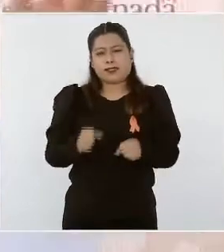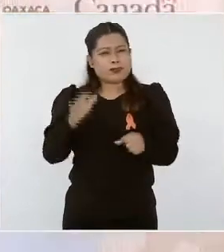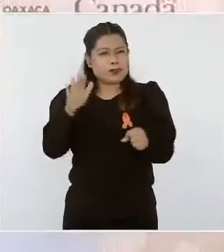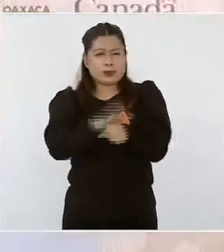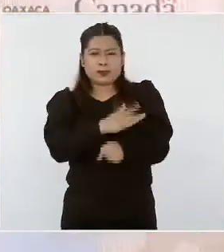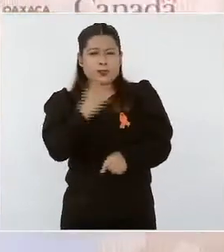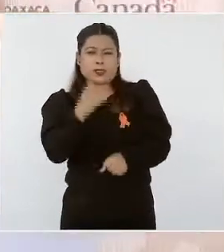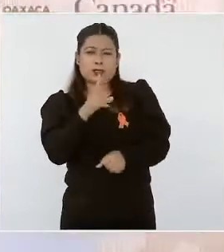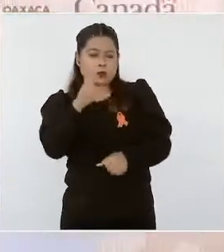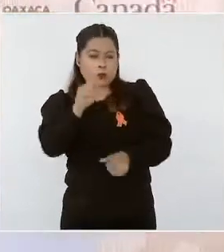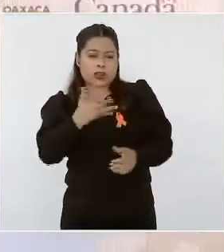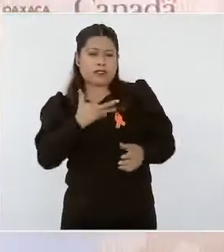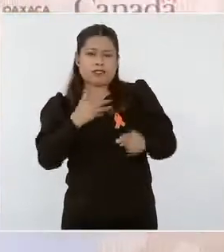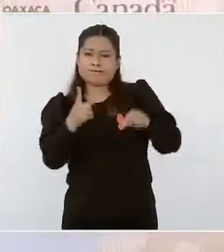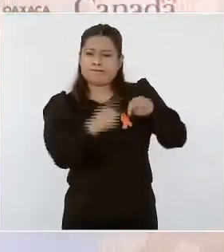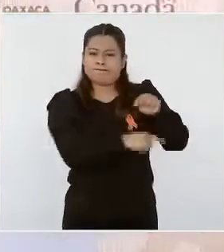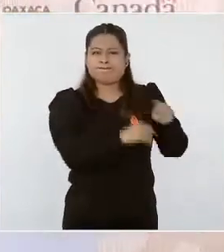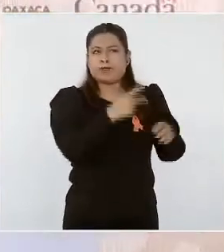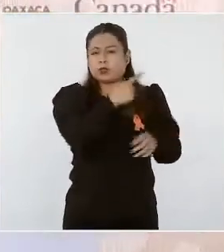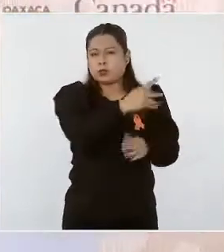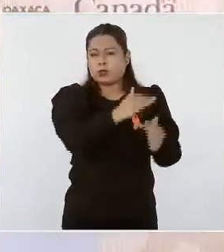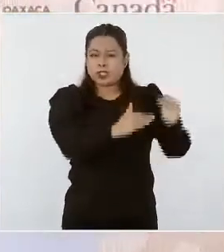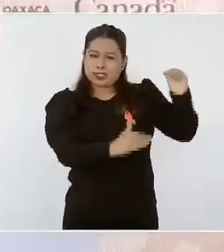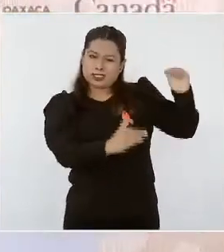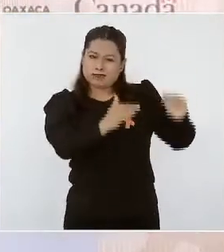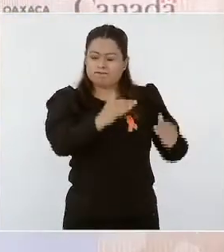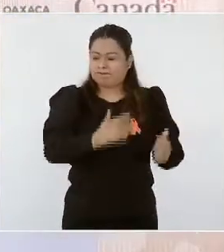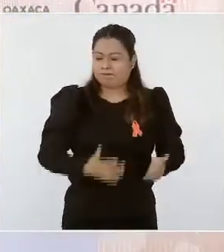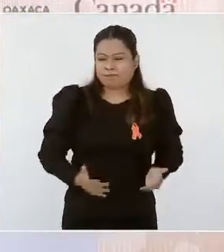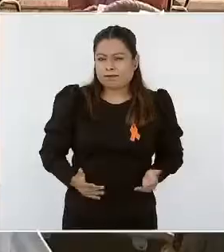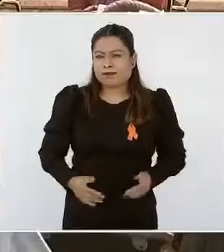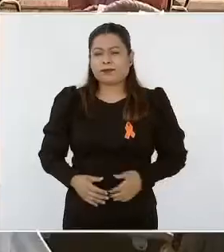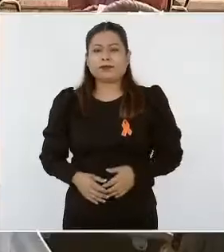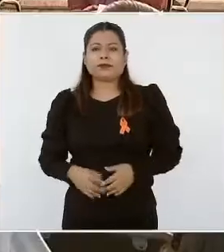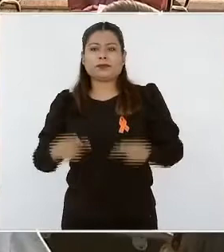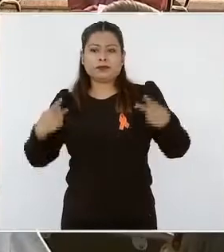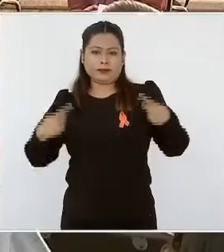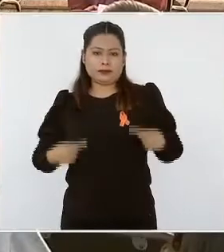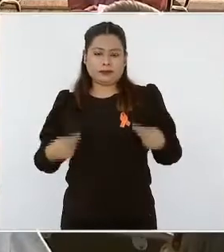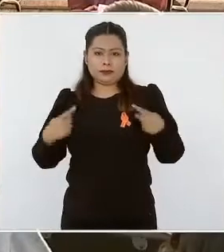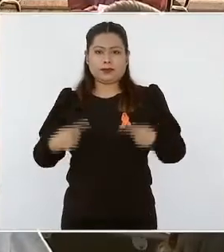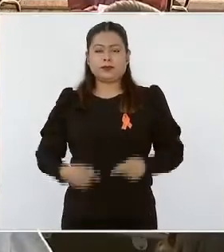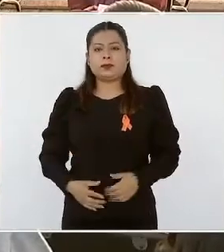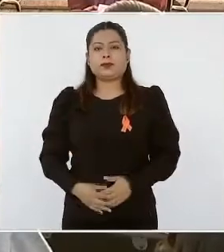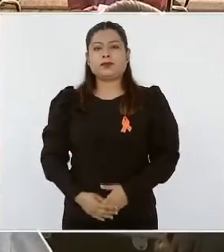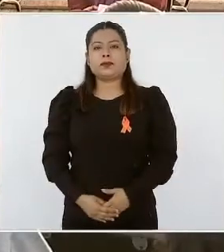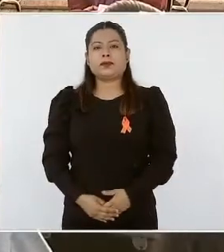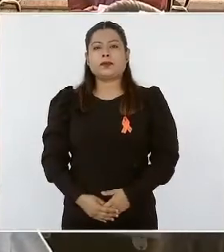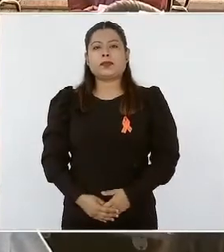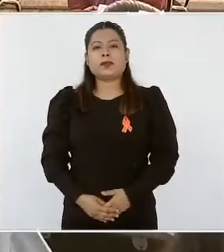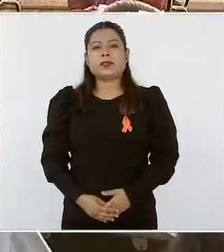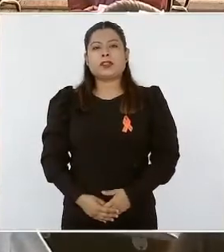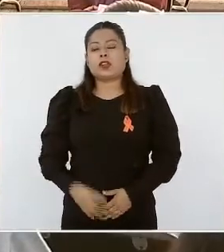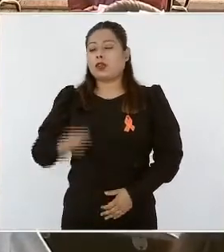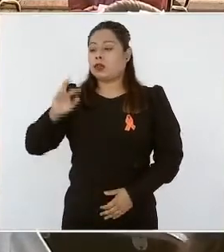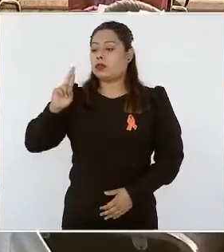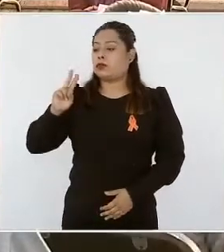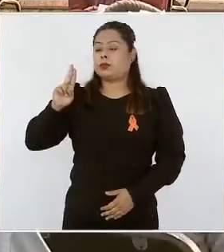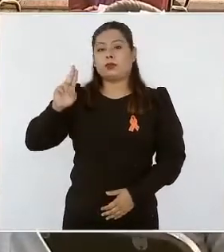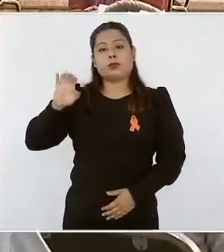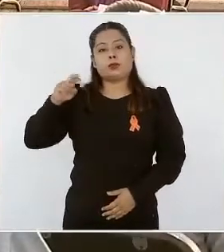no hay que ofender la dignidad de las personas. Decía Rubén Darío